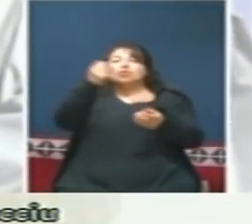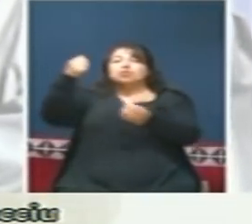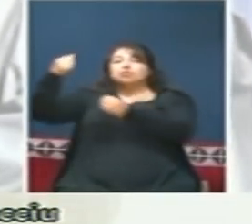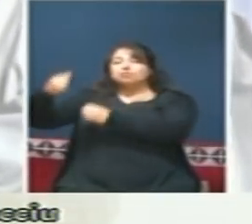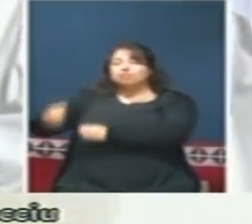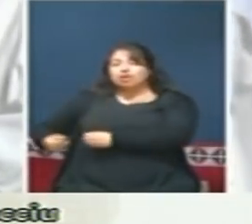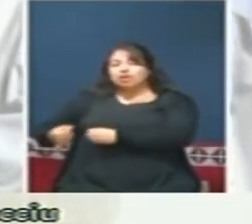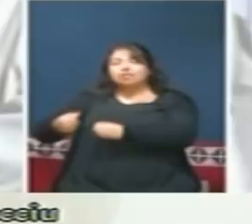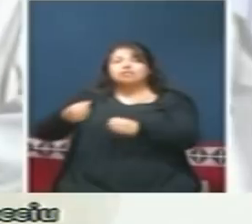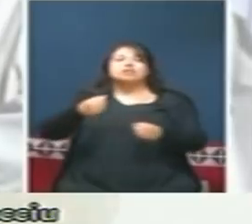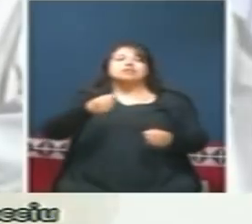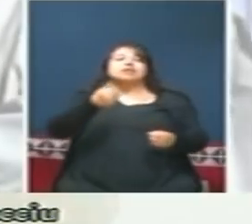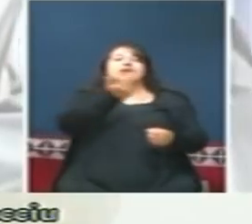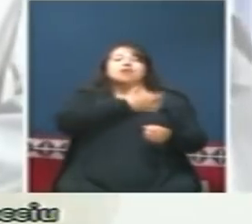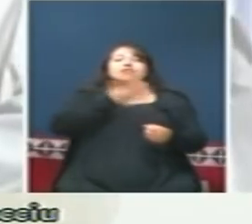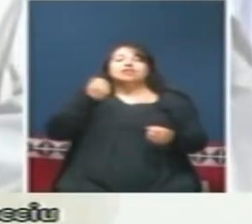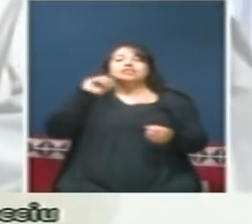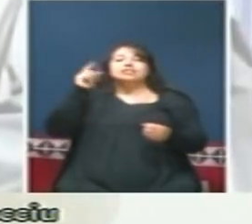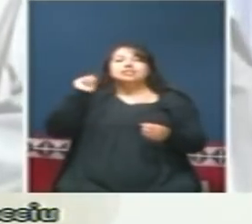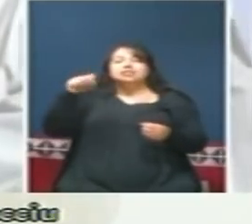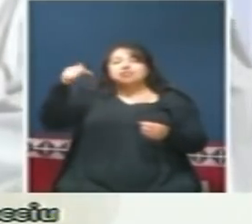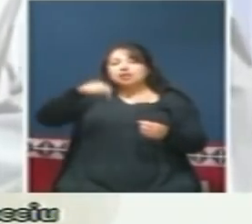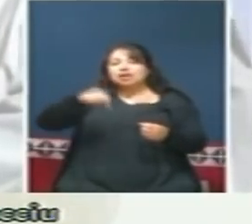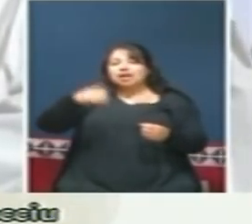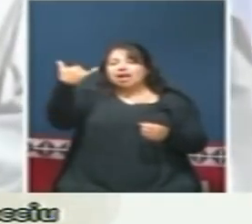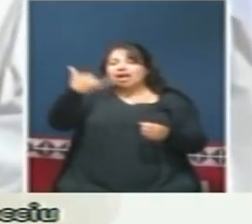fe. Y después,